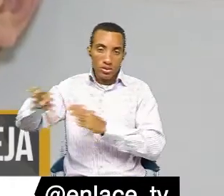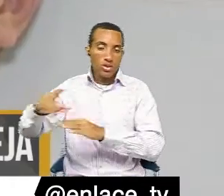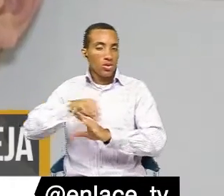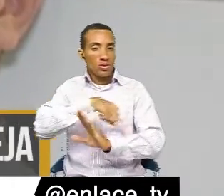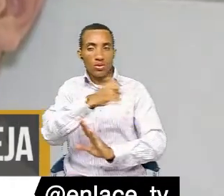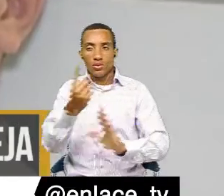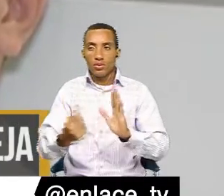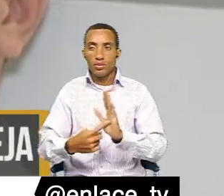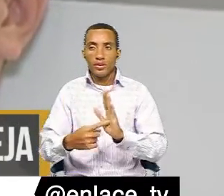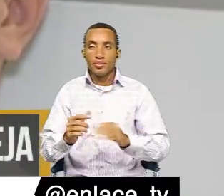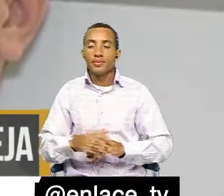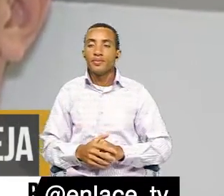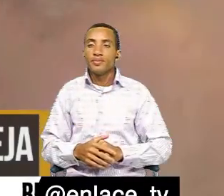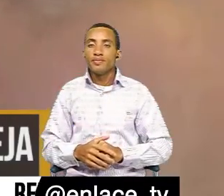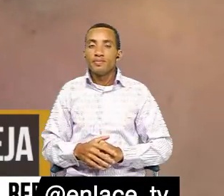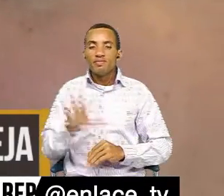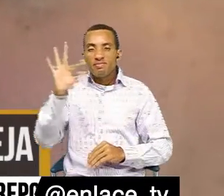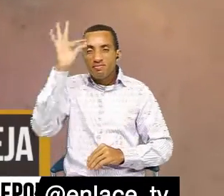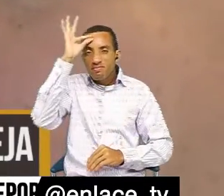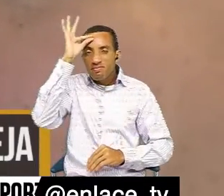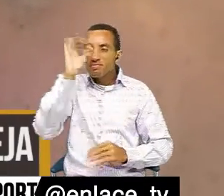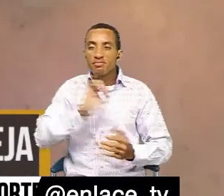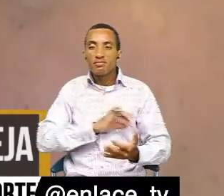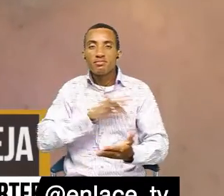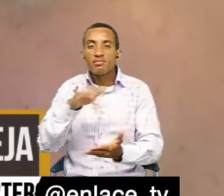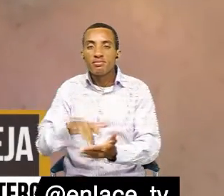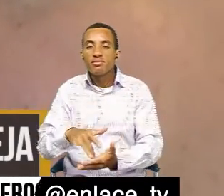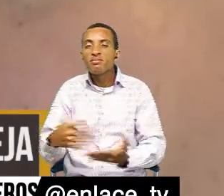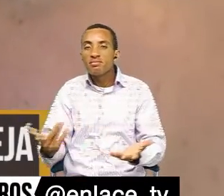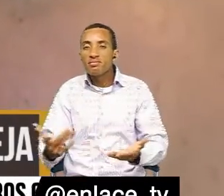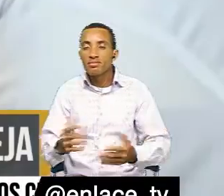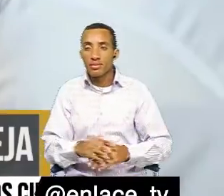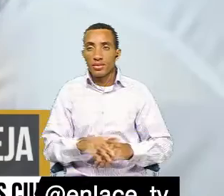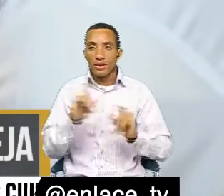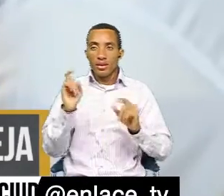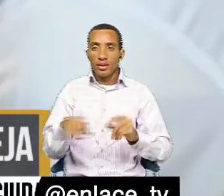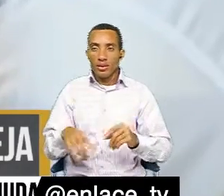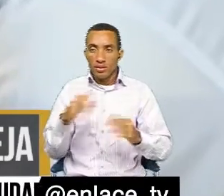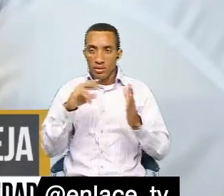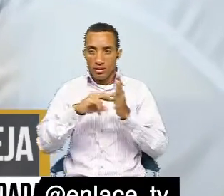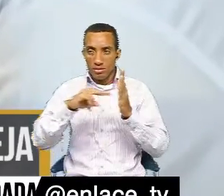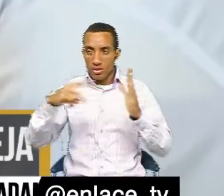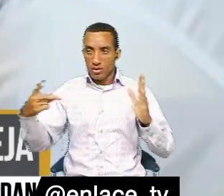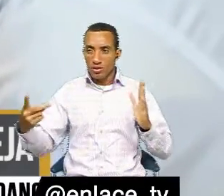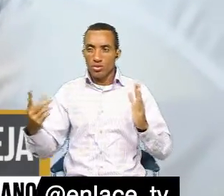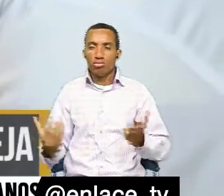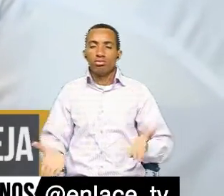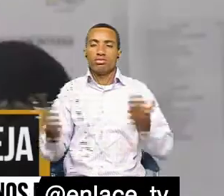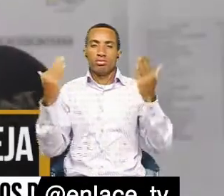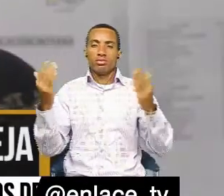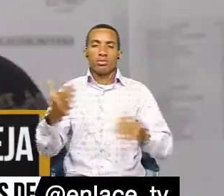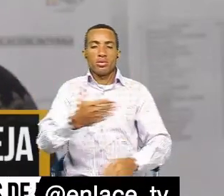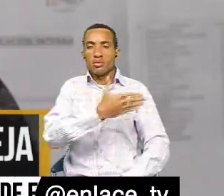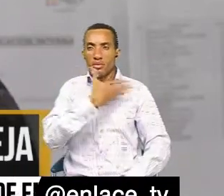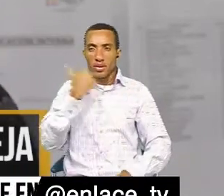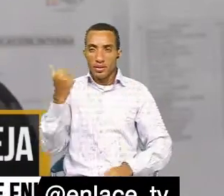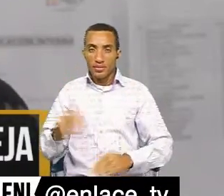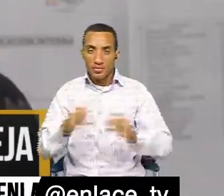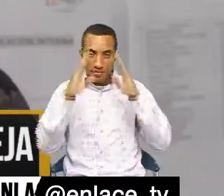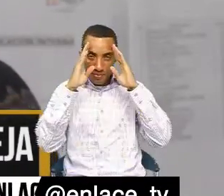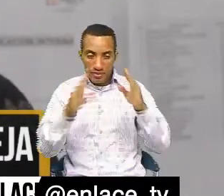¿Qué deben tener en cuenta a la hora de acudir a la convocatoria programada, que contará con la más alta tecnología para atender a sus clientes? Ser mayores